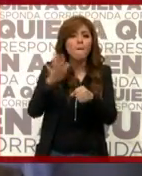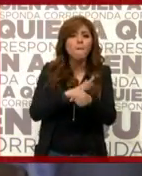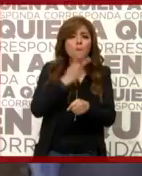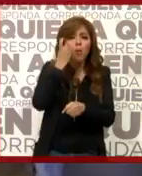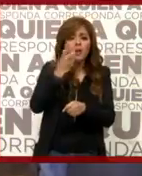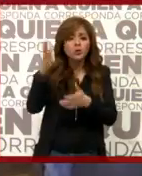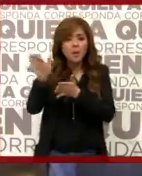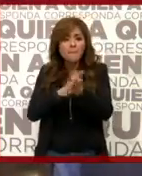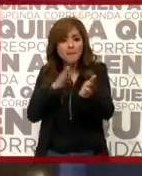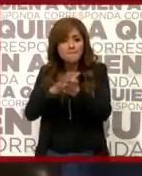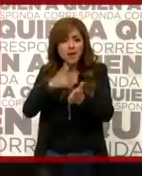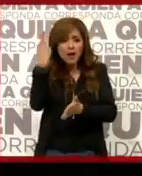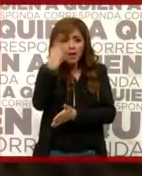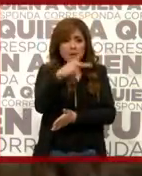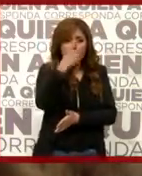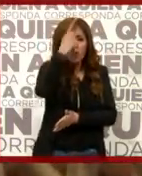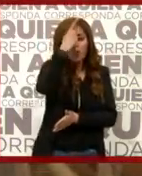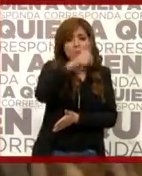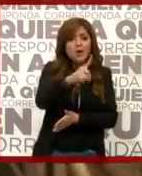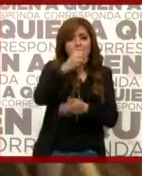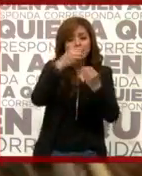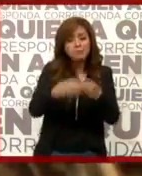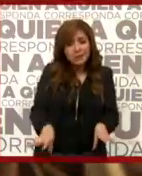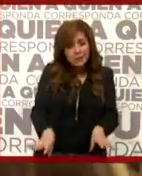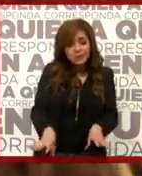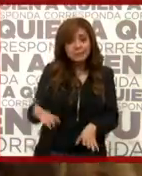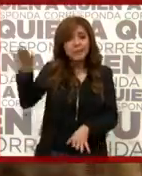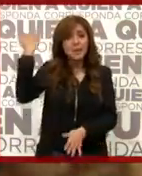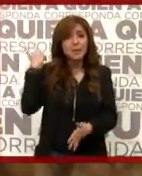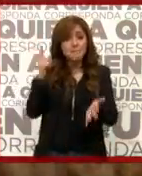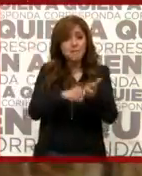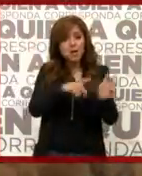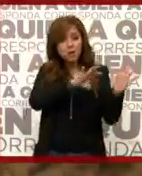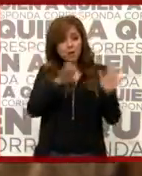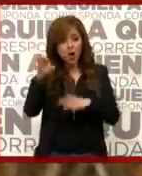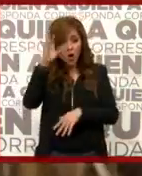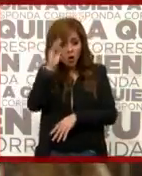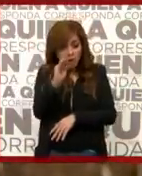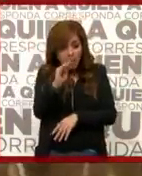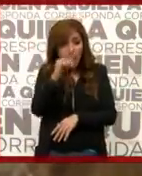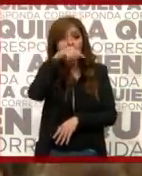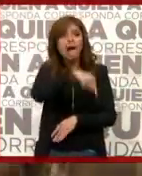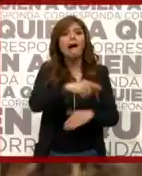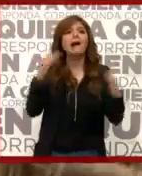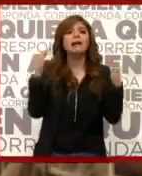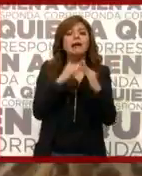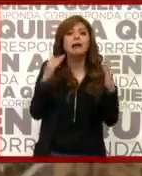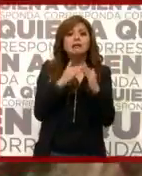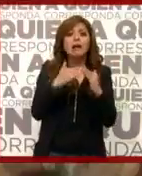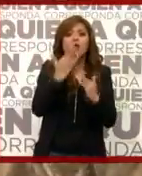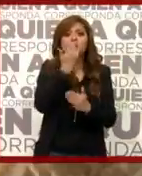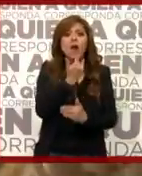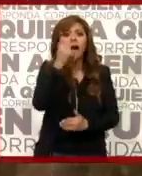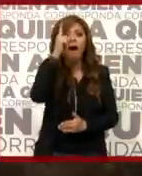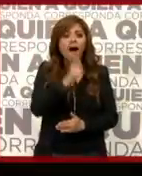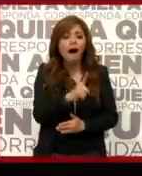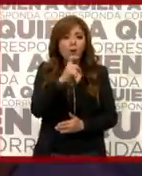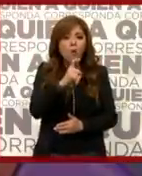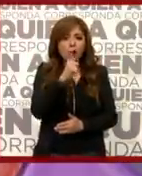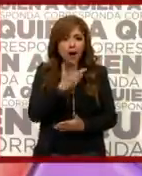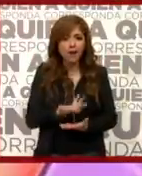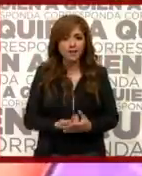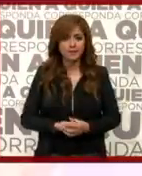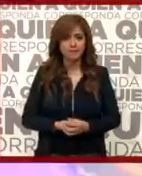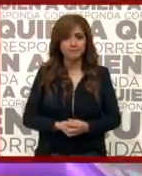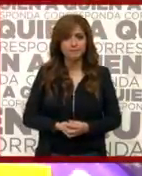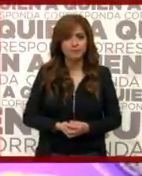documentos personales desde 1990 este hogar no tiene servicio de agua potable yo no